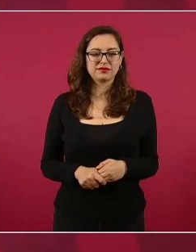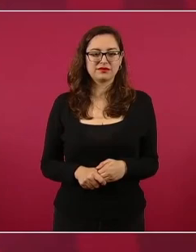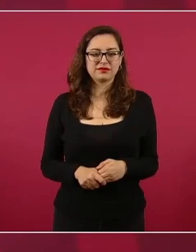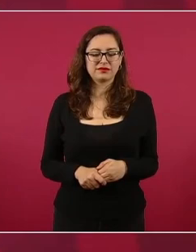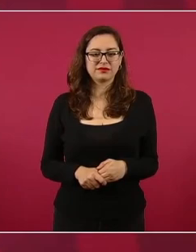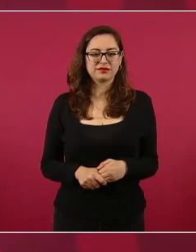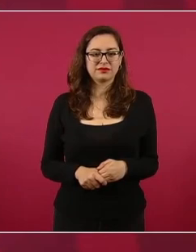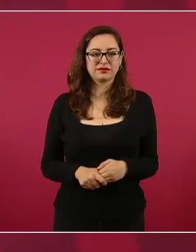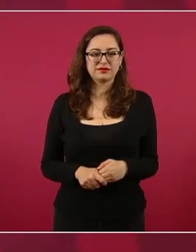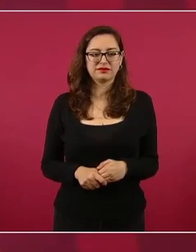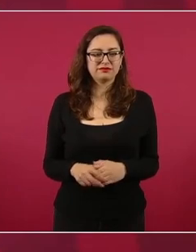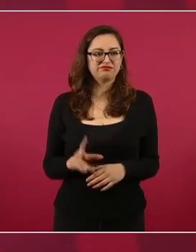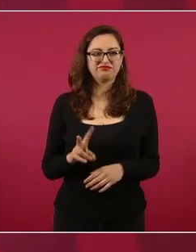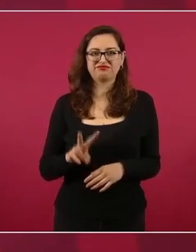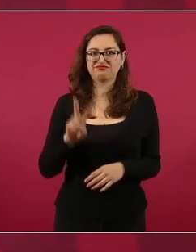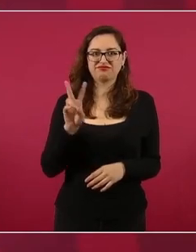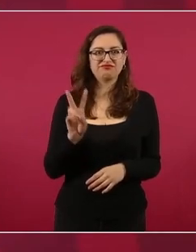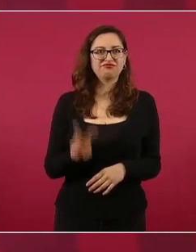de